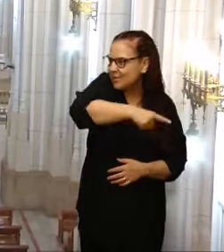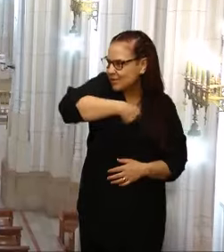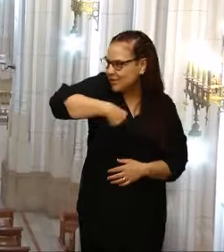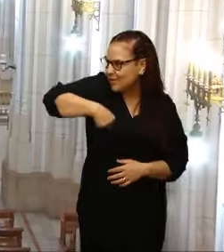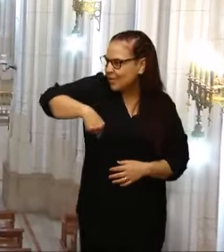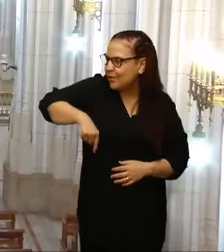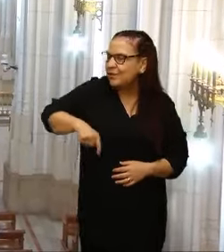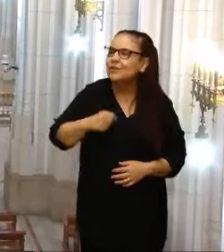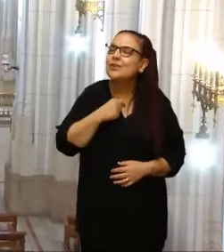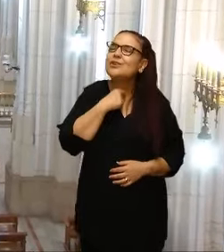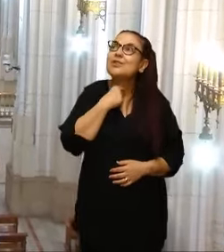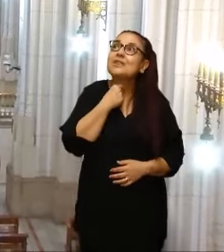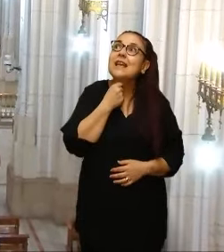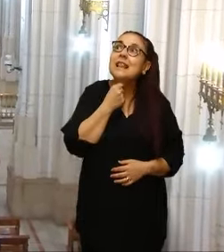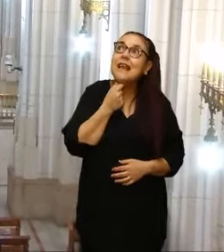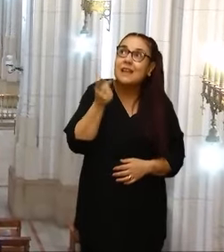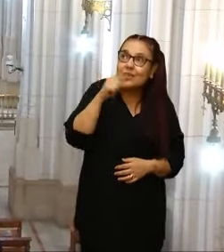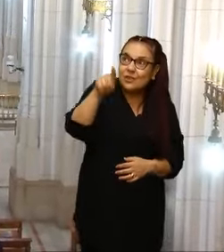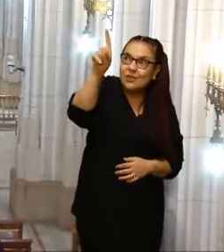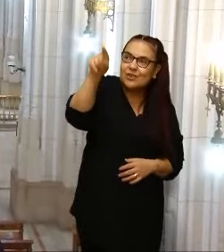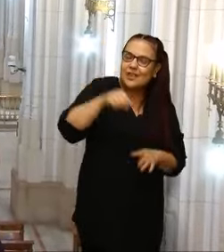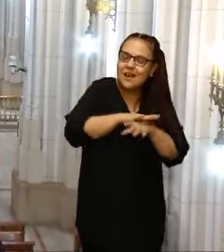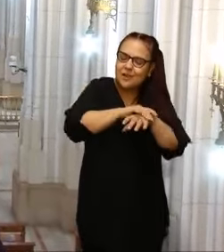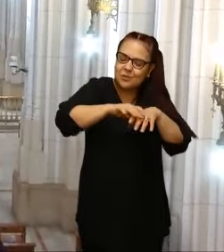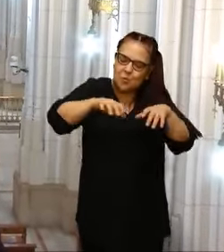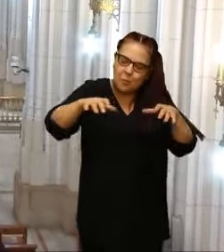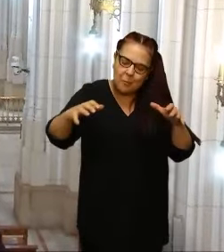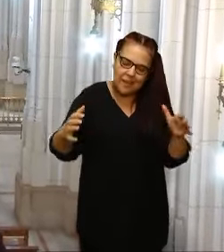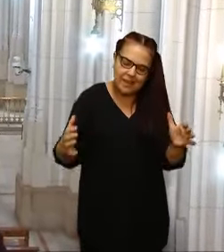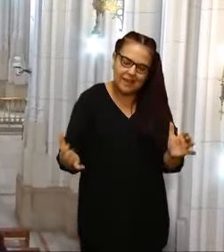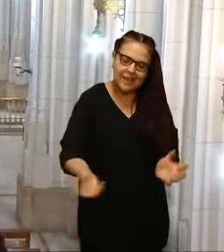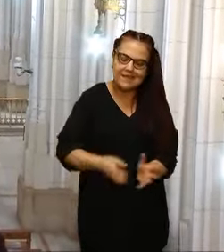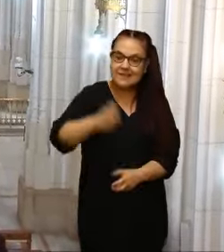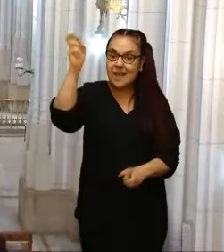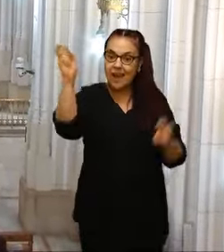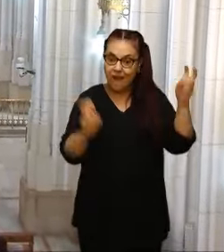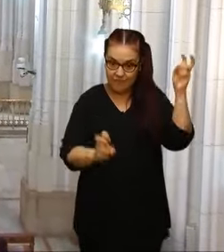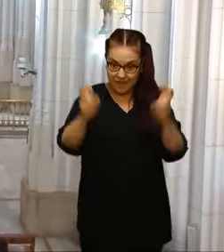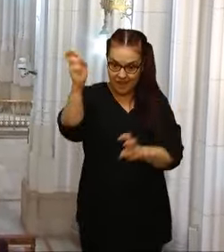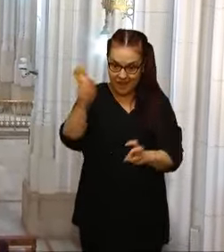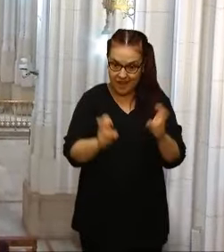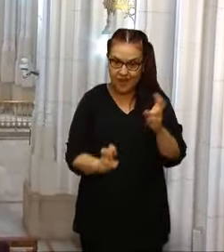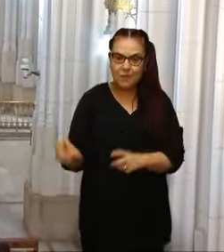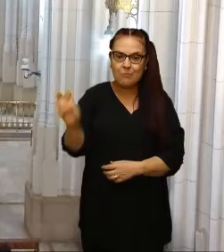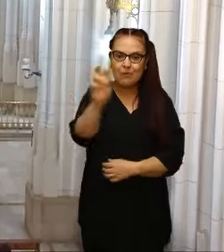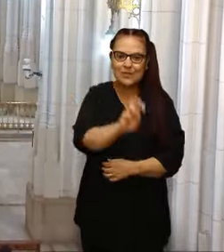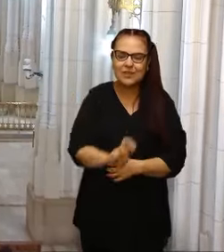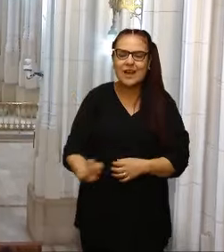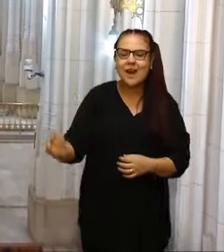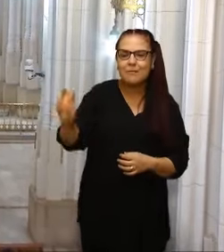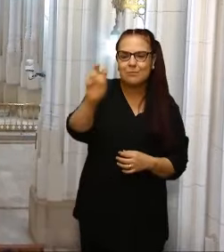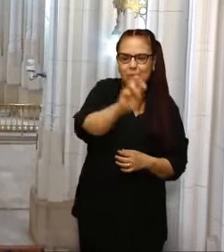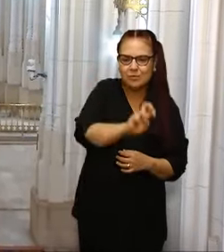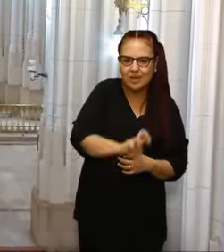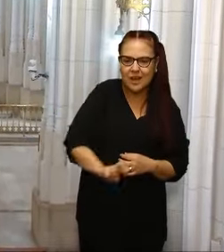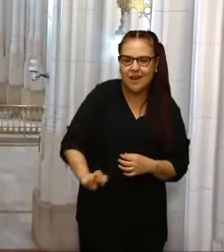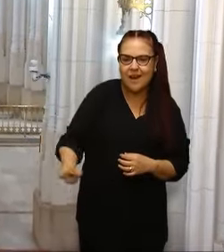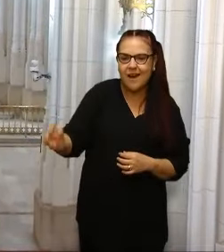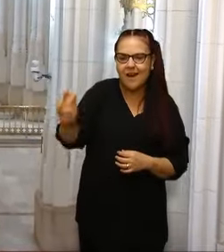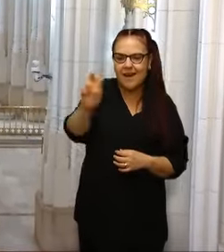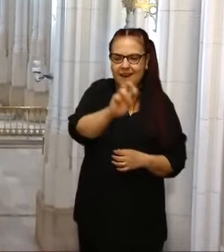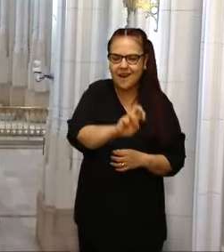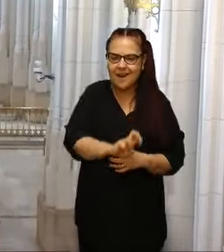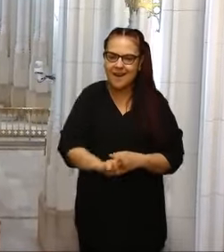que nosotros sedientos a tu mesa venimos a